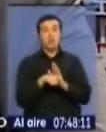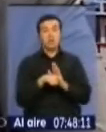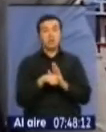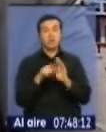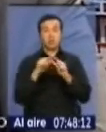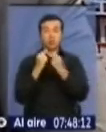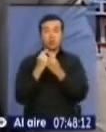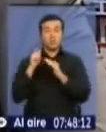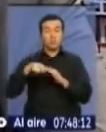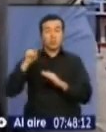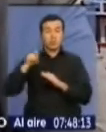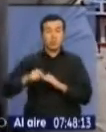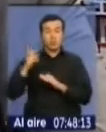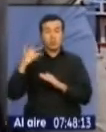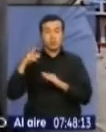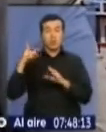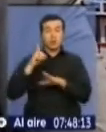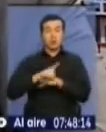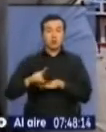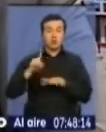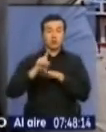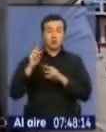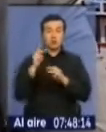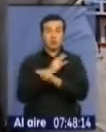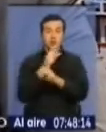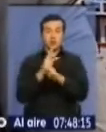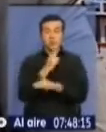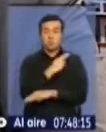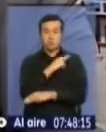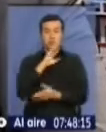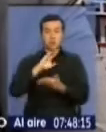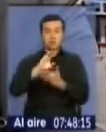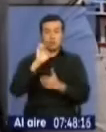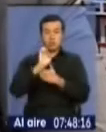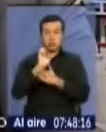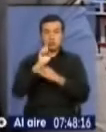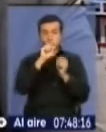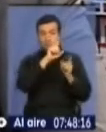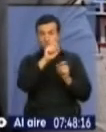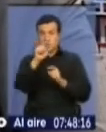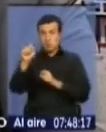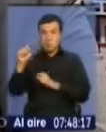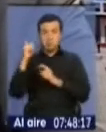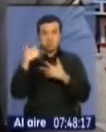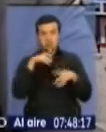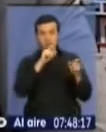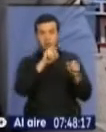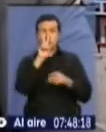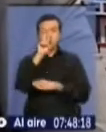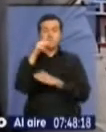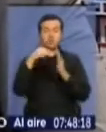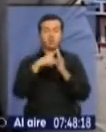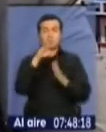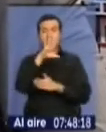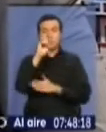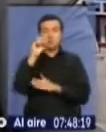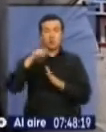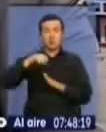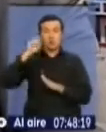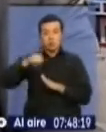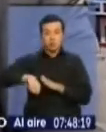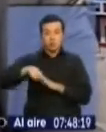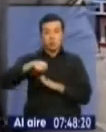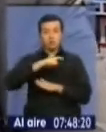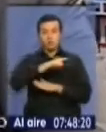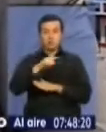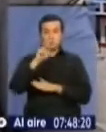Colegio de Abogados, con la Dirección de Matemáticas de la Universidad Central del Ecuador, hicimos una encuesta con 2.500 abogados interviniendo en esta